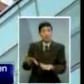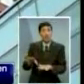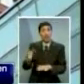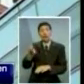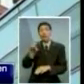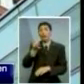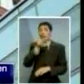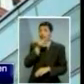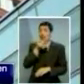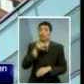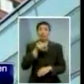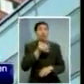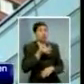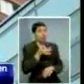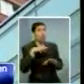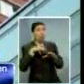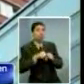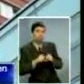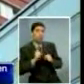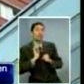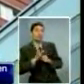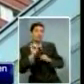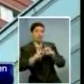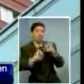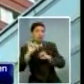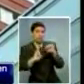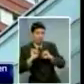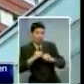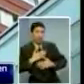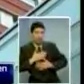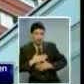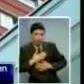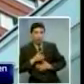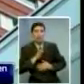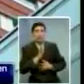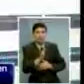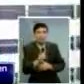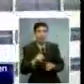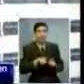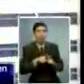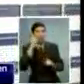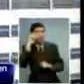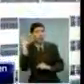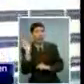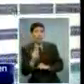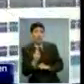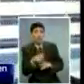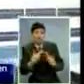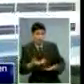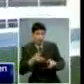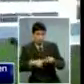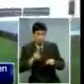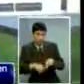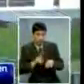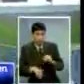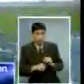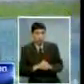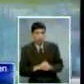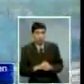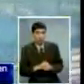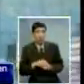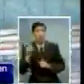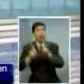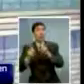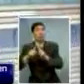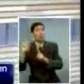ya establecido, que se concesionara. Amarrado. Que quería reservarla para la crítica que se hace precisamente ahora. Están diciendo los